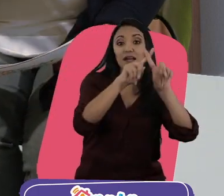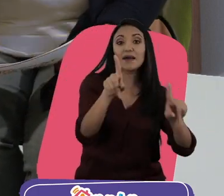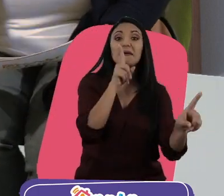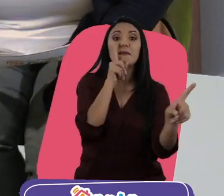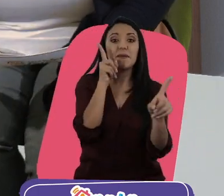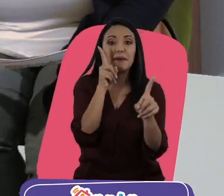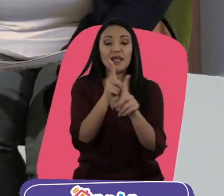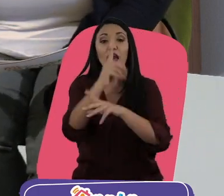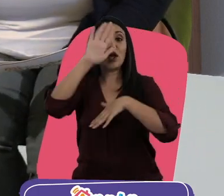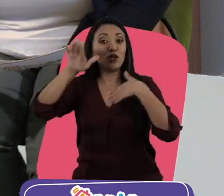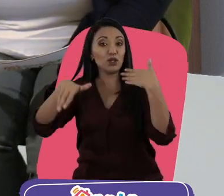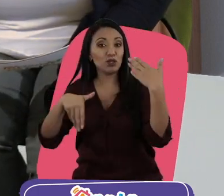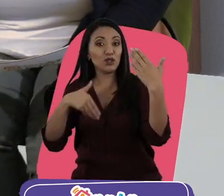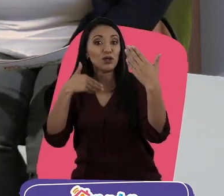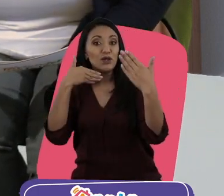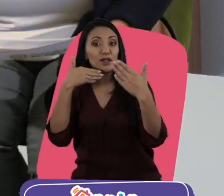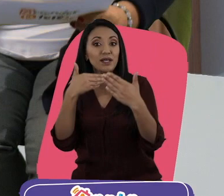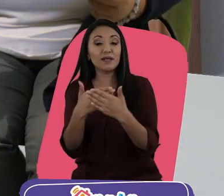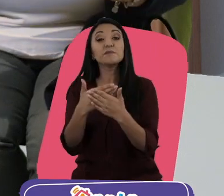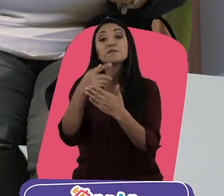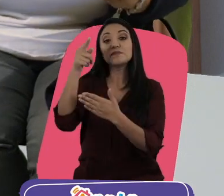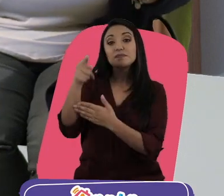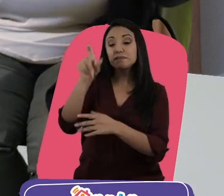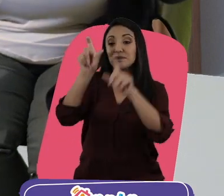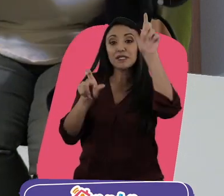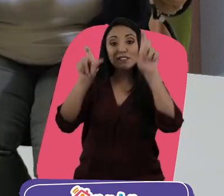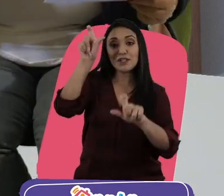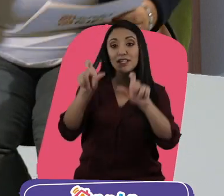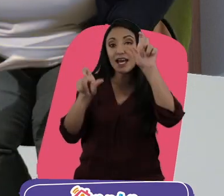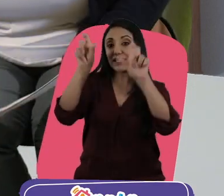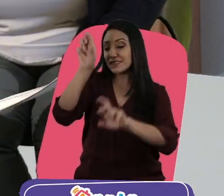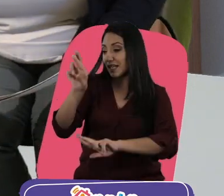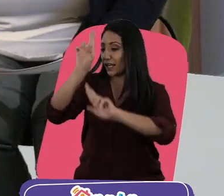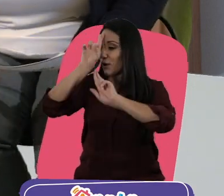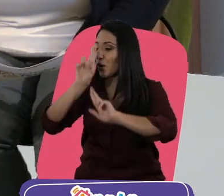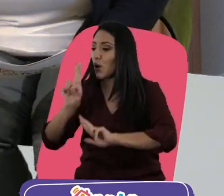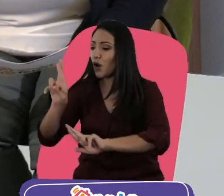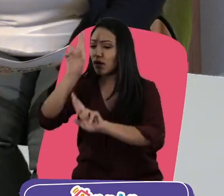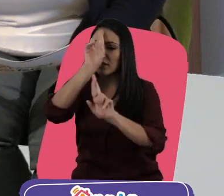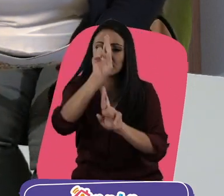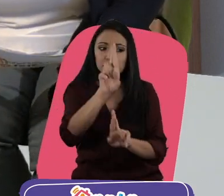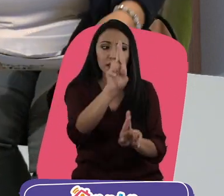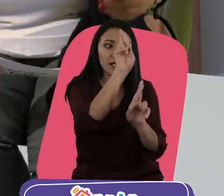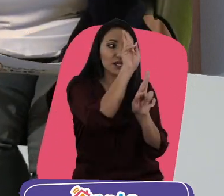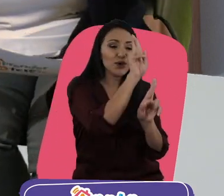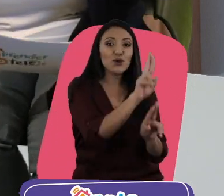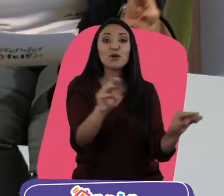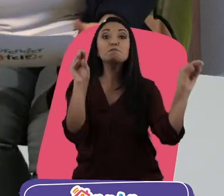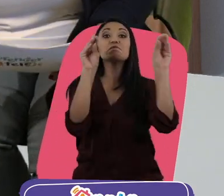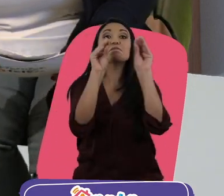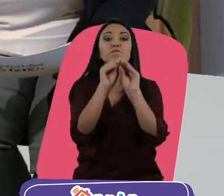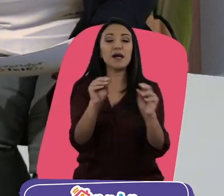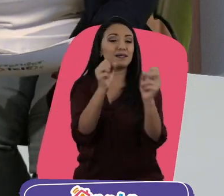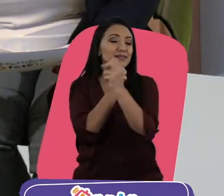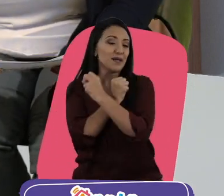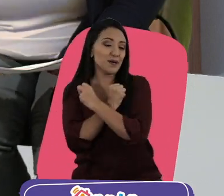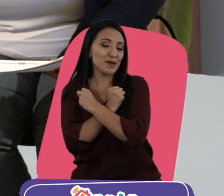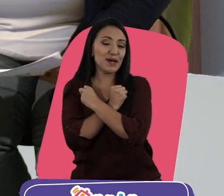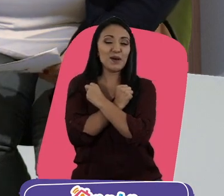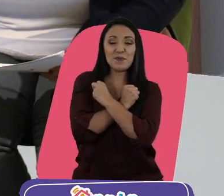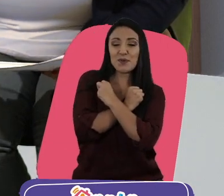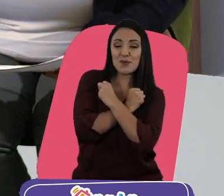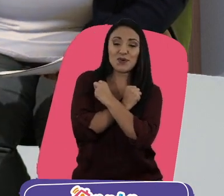señor, tiene de todo. Que se expresan con respeto, sí señor, y con